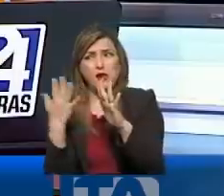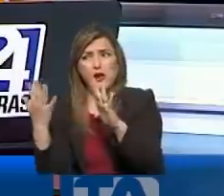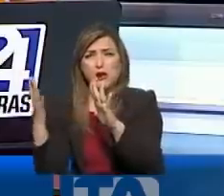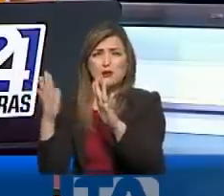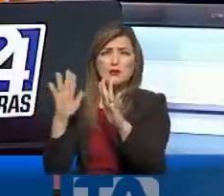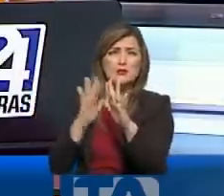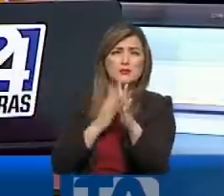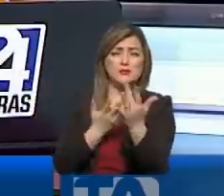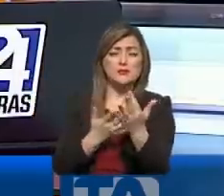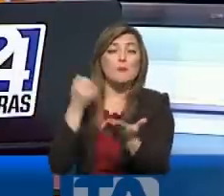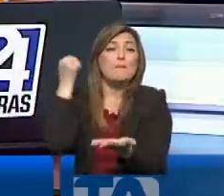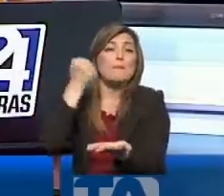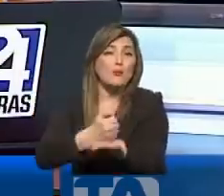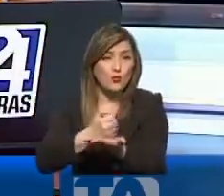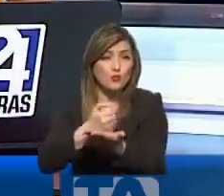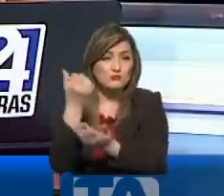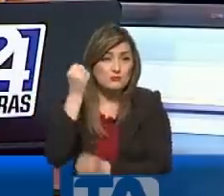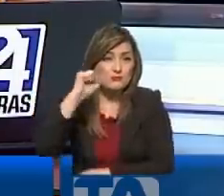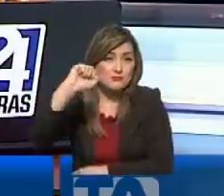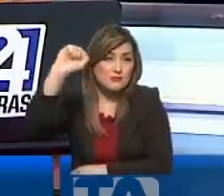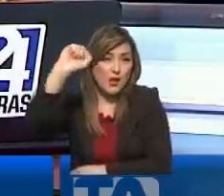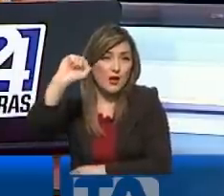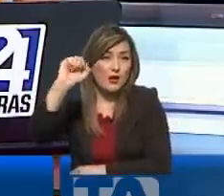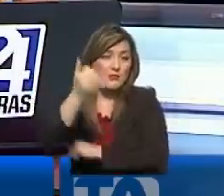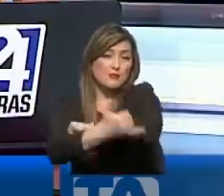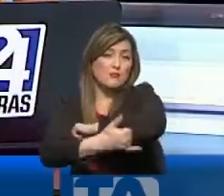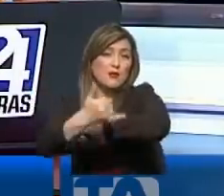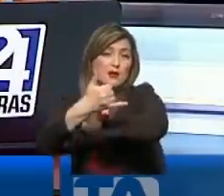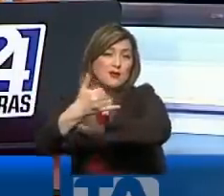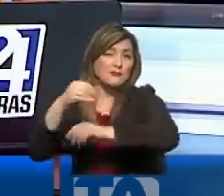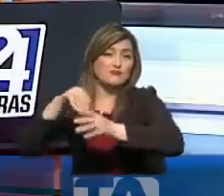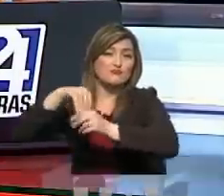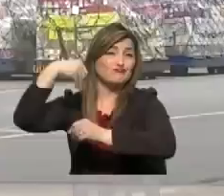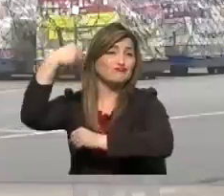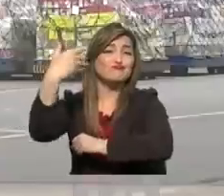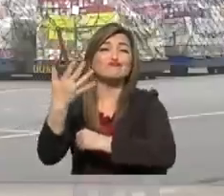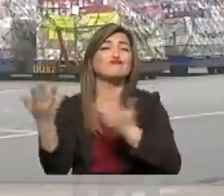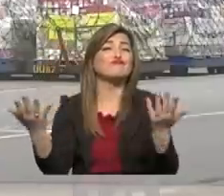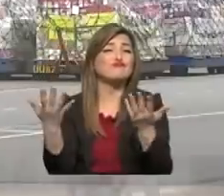obtener un pasaporte para viajar al exterior a vacunarse.